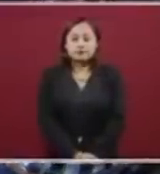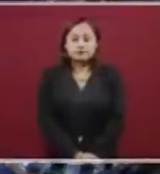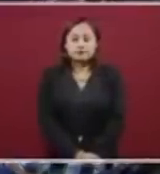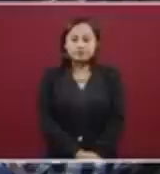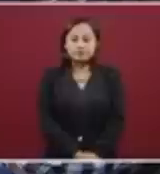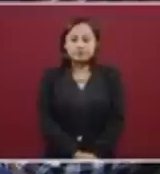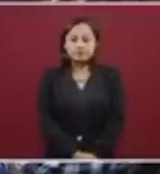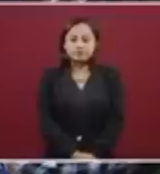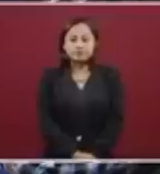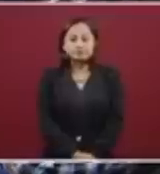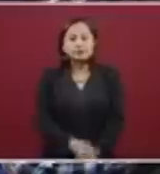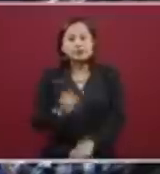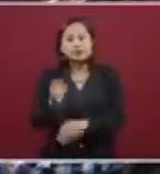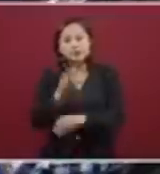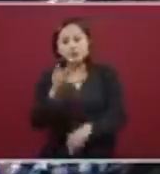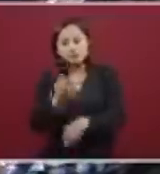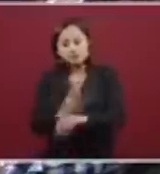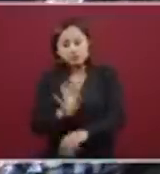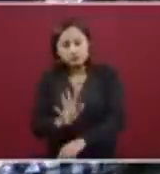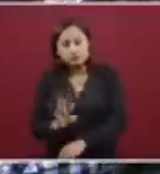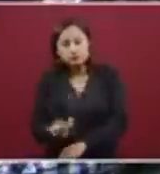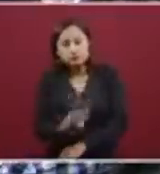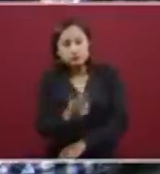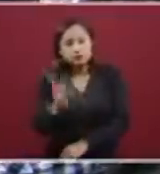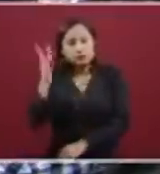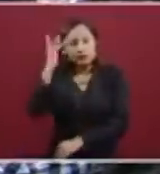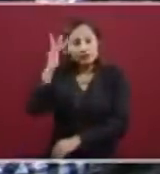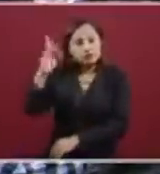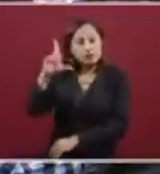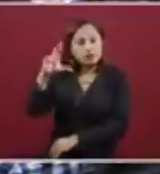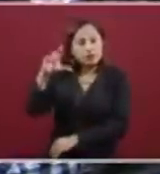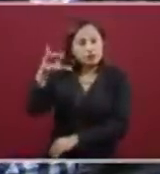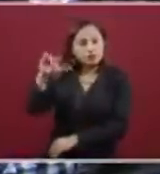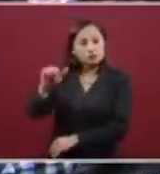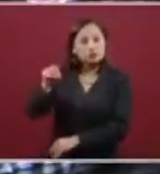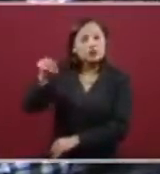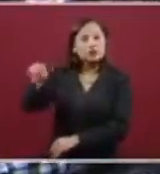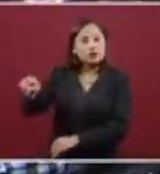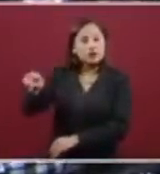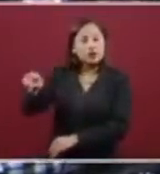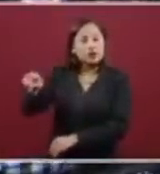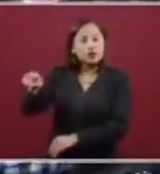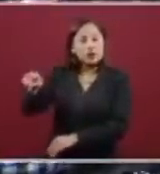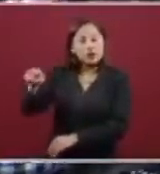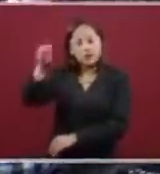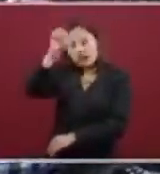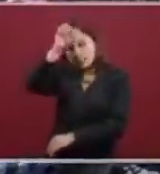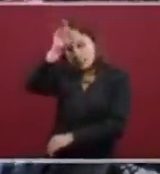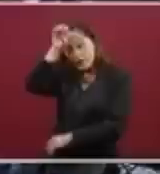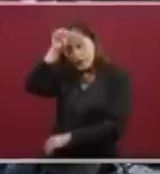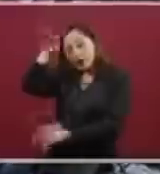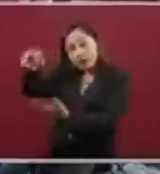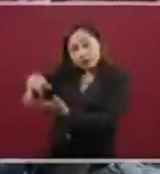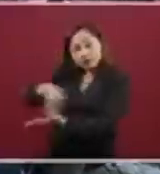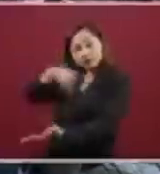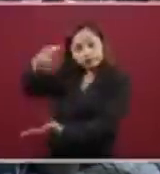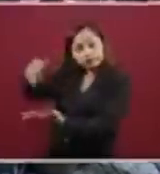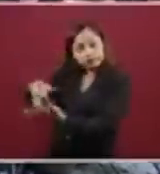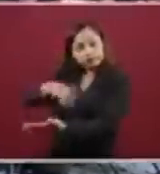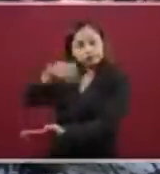secretario preguntarle si santa lucia requerirá expropiar bienes de alguna de sus partes incluidas esta